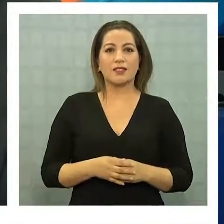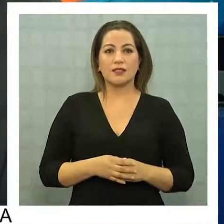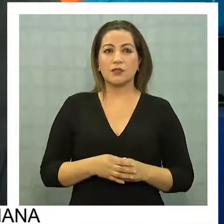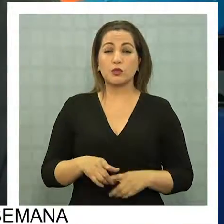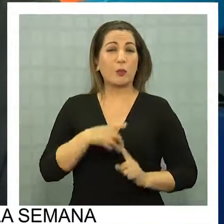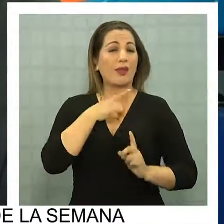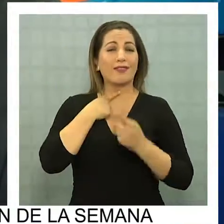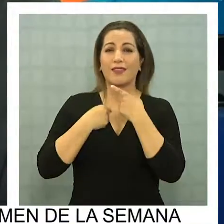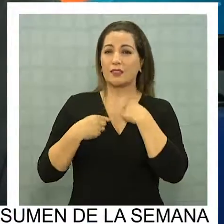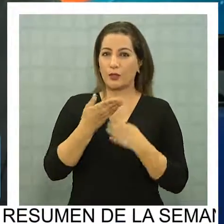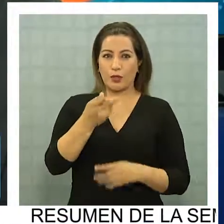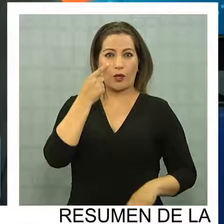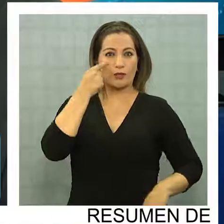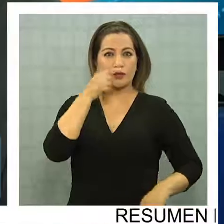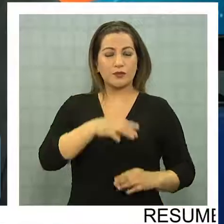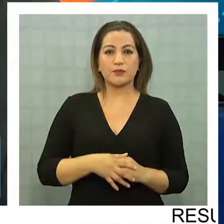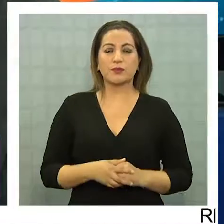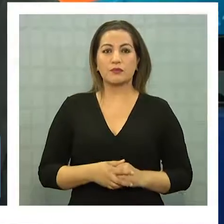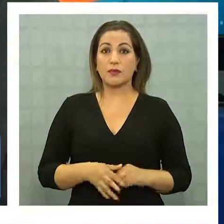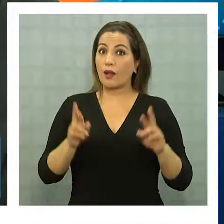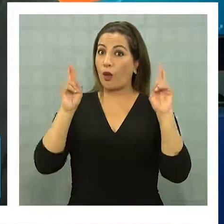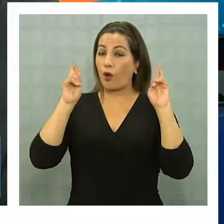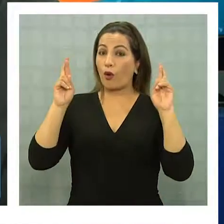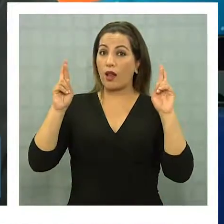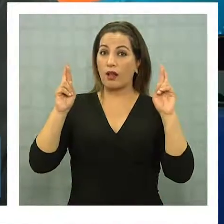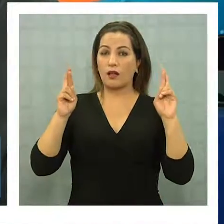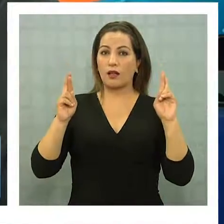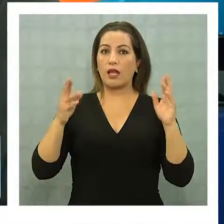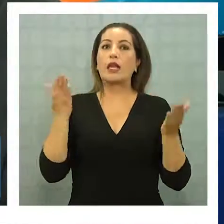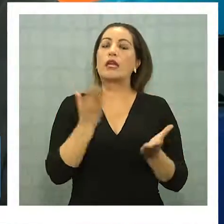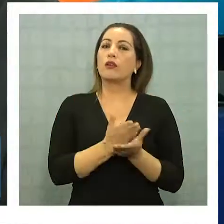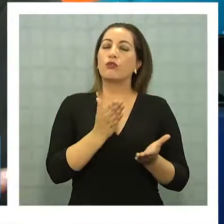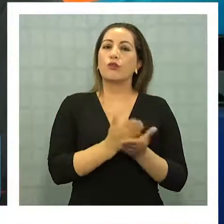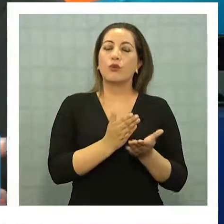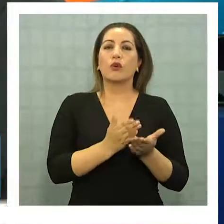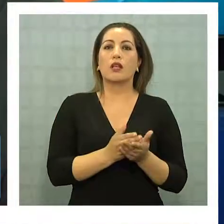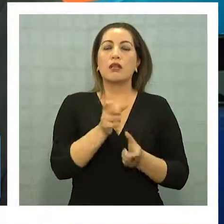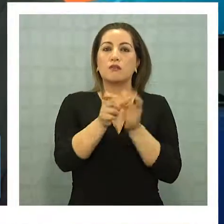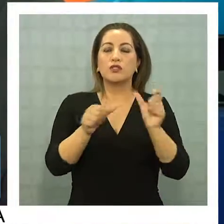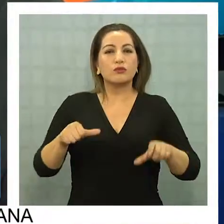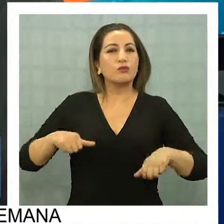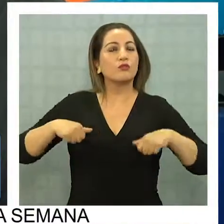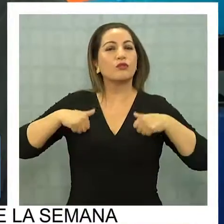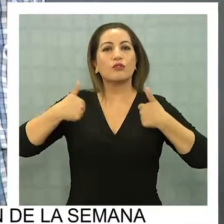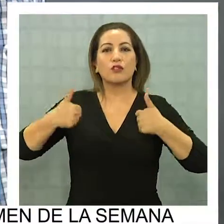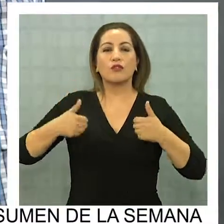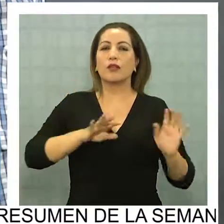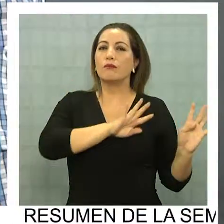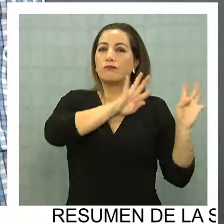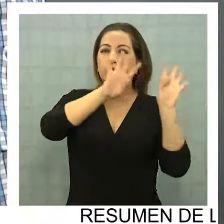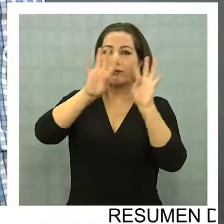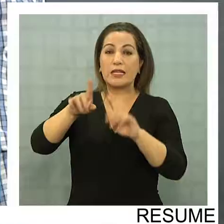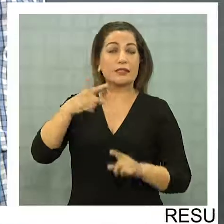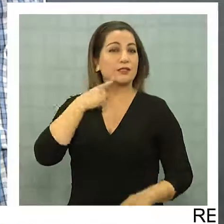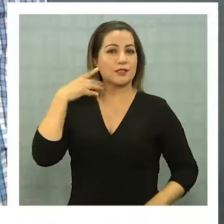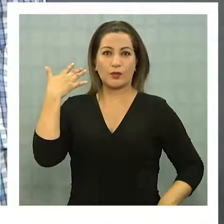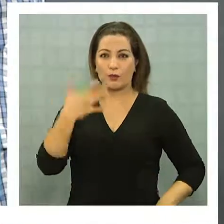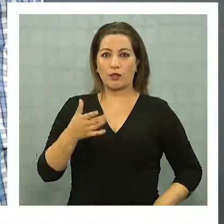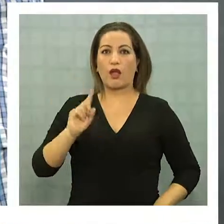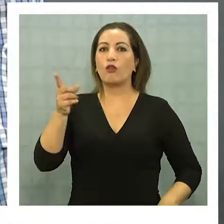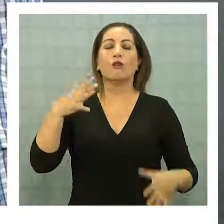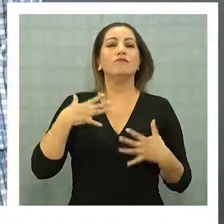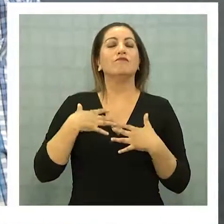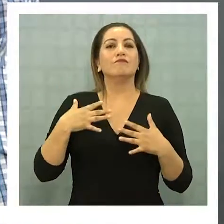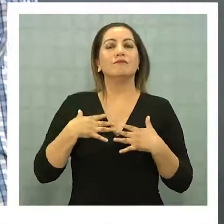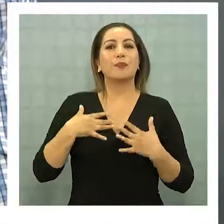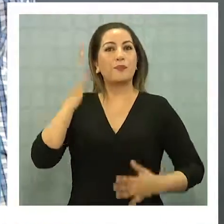son súper interesantes de ser conocidos. Pero ojalá vayan los colegios, que vayan los jóvenes, como tú dices, eso es primordial. Que no le tengan